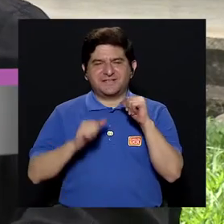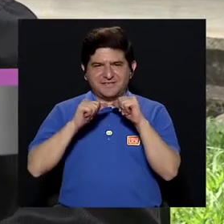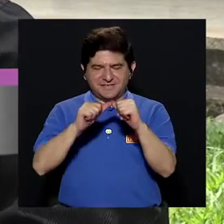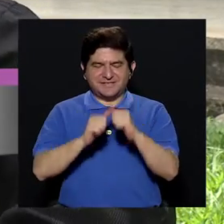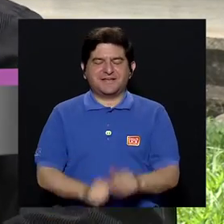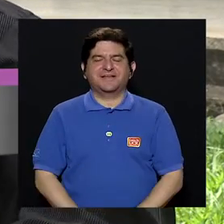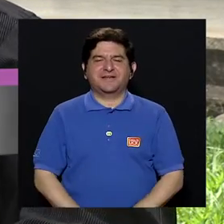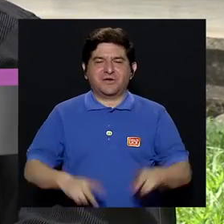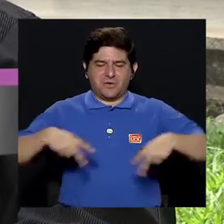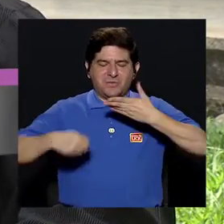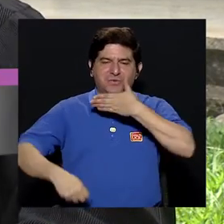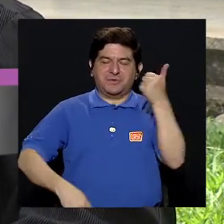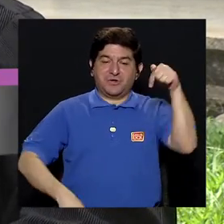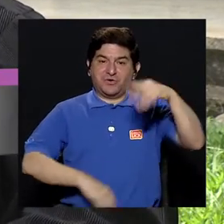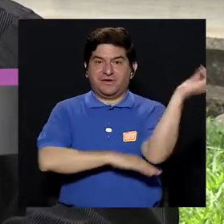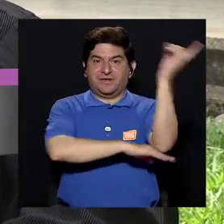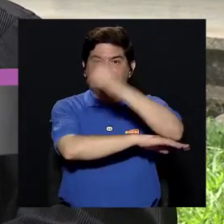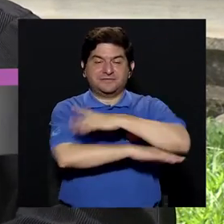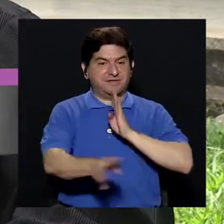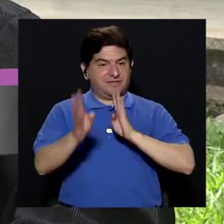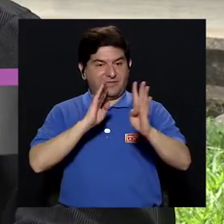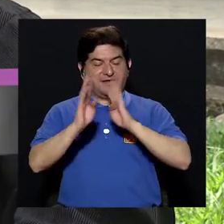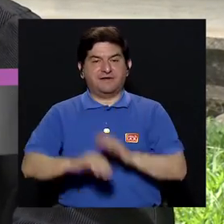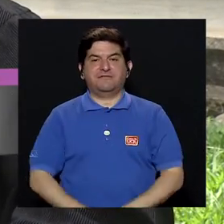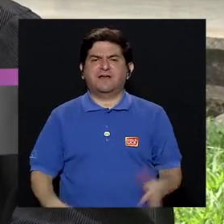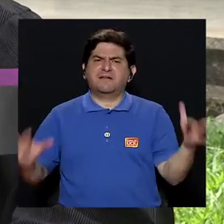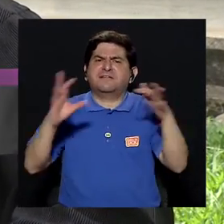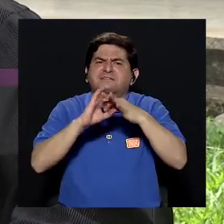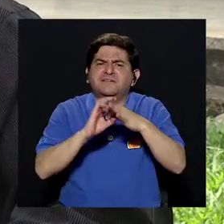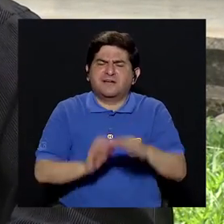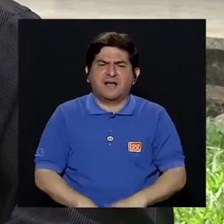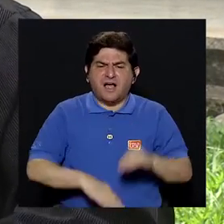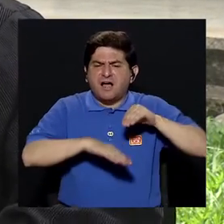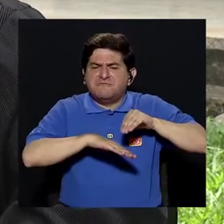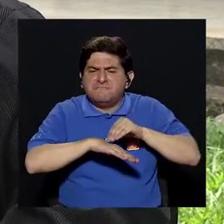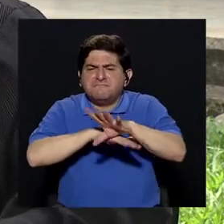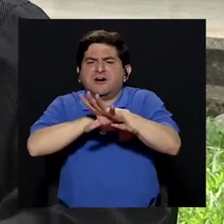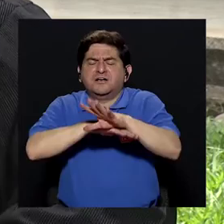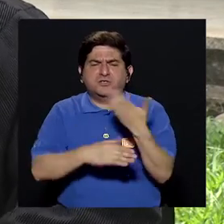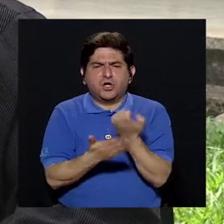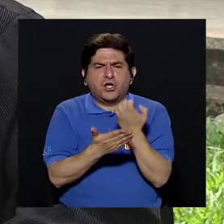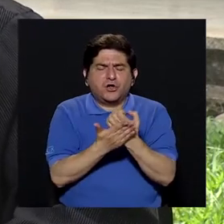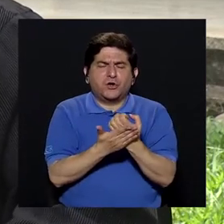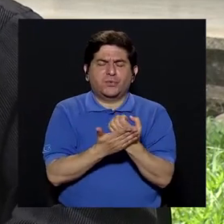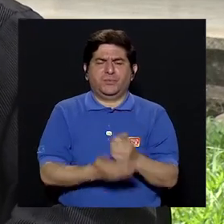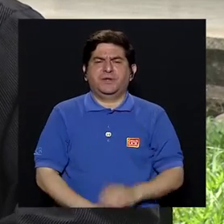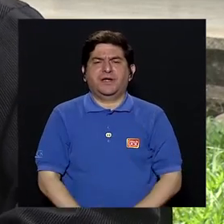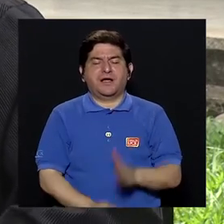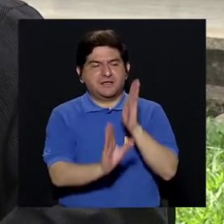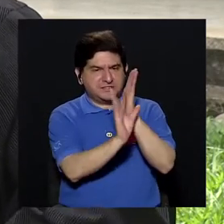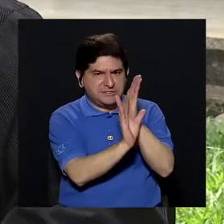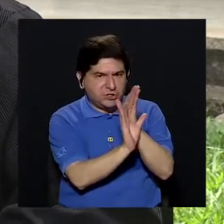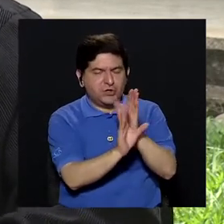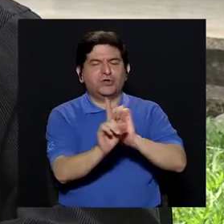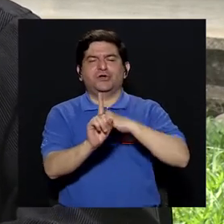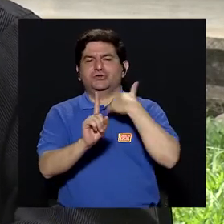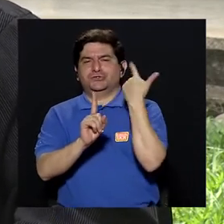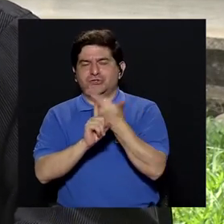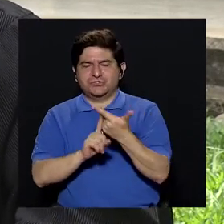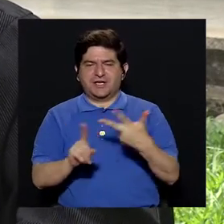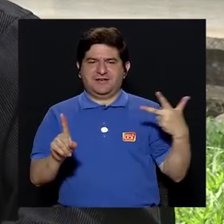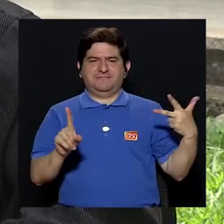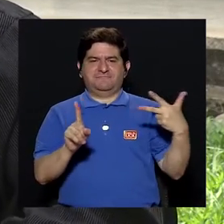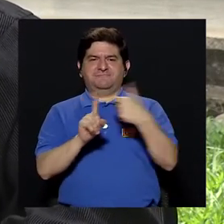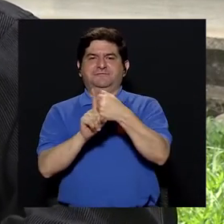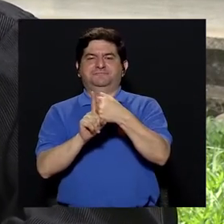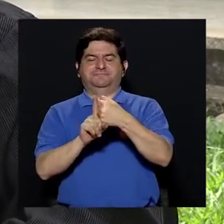Gracias por continuar con Vivir Mejor. El día de hoy conversando acerca de las consecuencias económicas, psicológicas y sociales